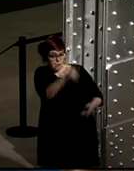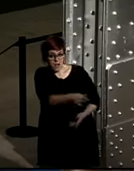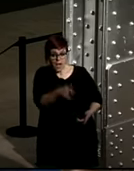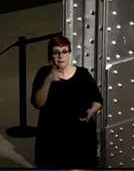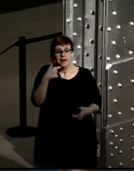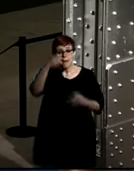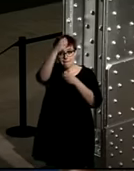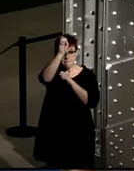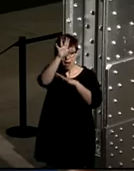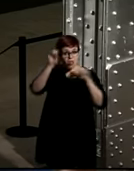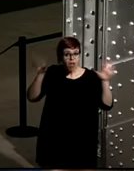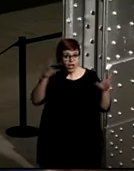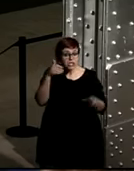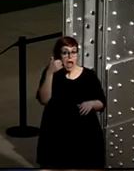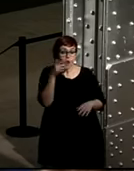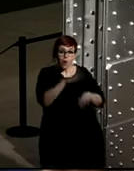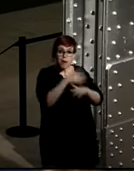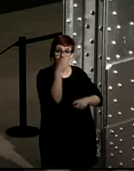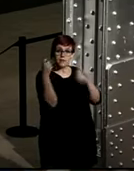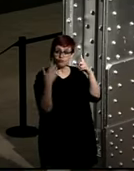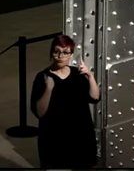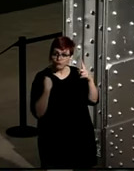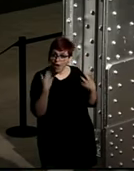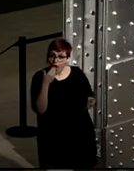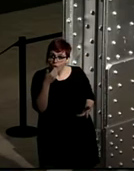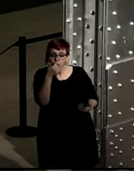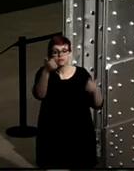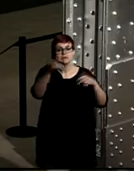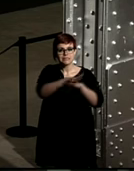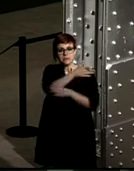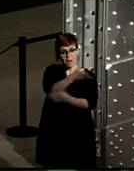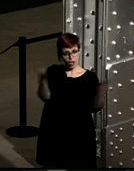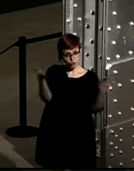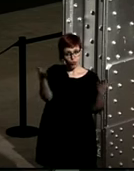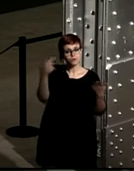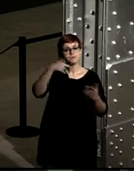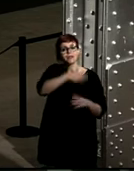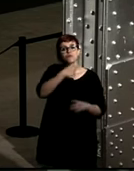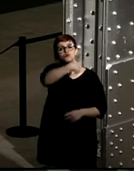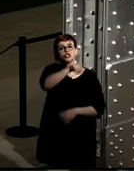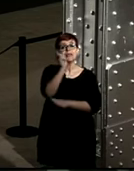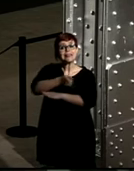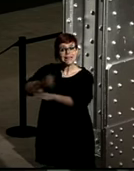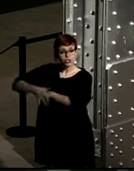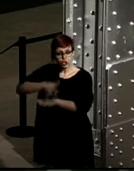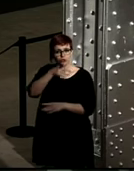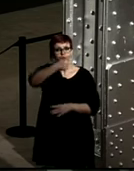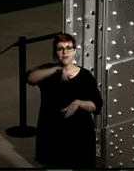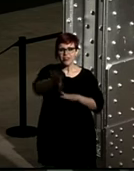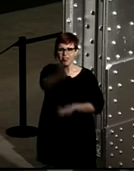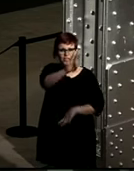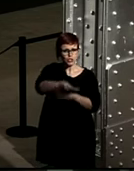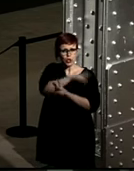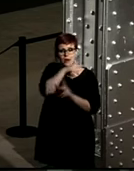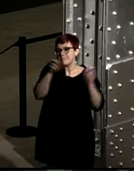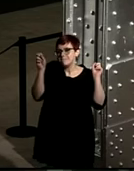Que nos va quedando poco tiempo, pero... Mi pregunta también es para todos. Como directores que sois, ¿cuál es la decisión más difícil que